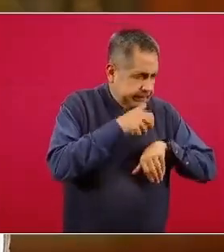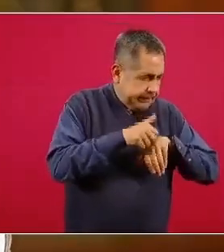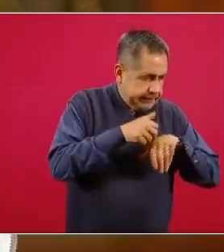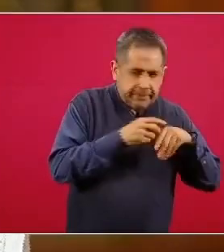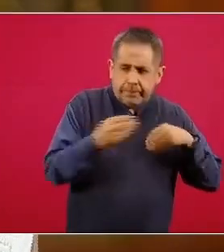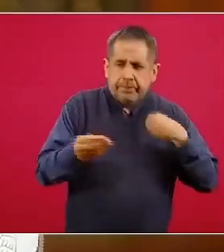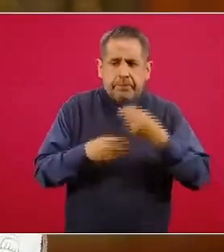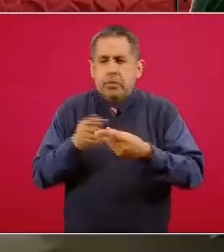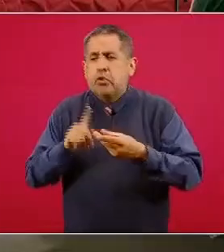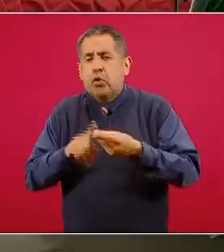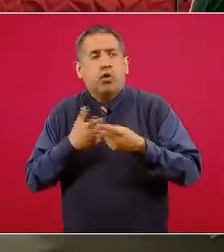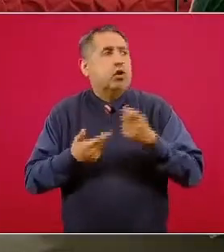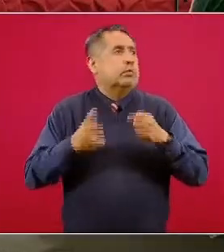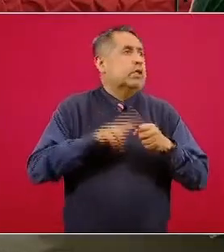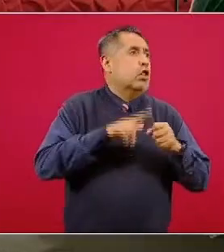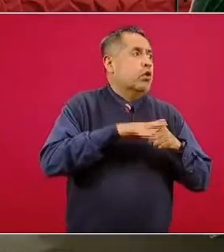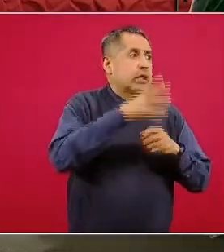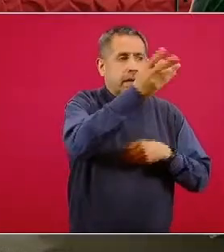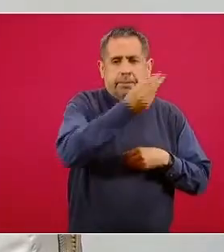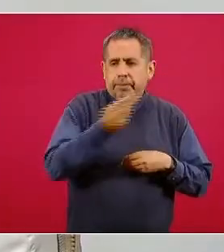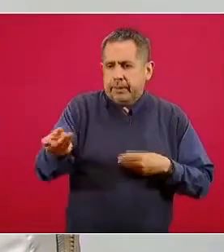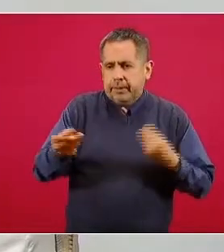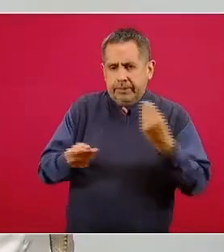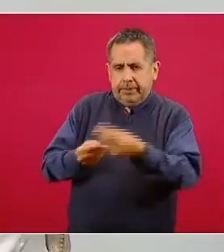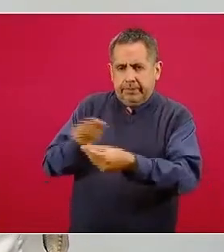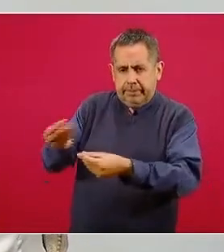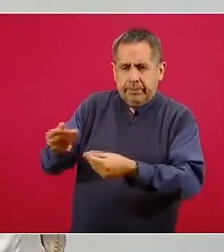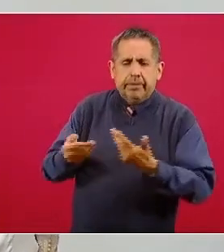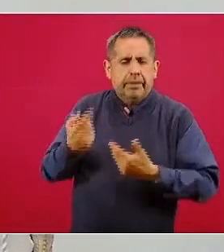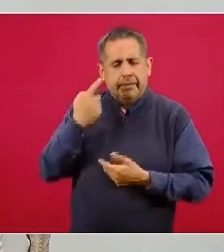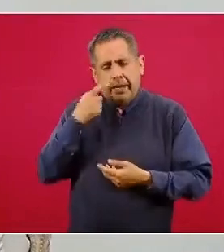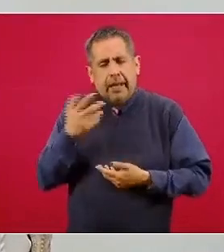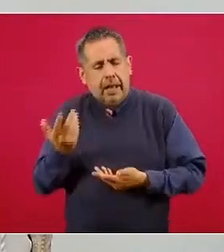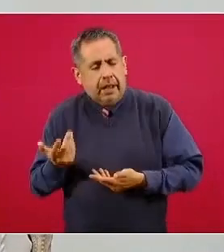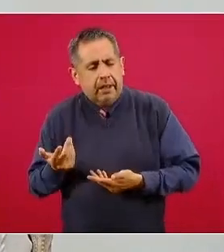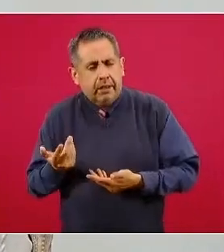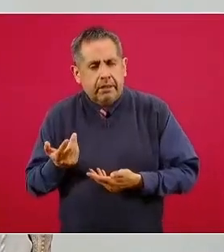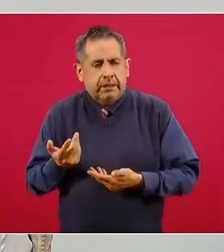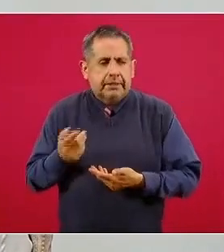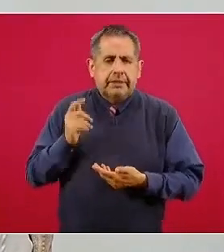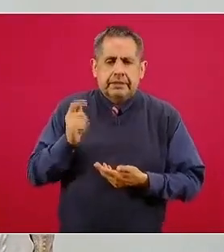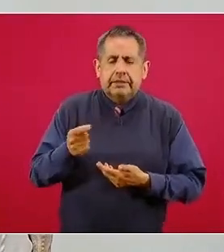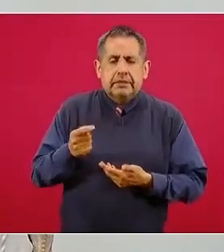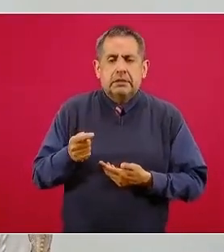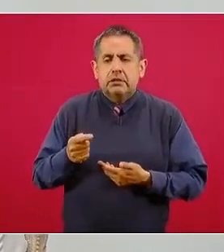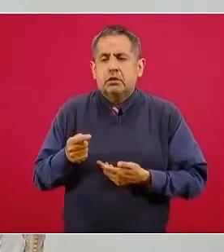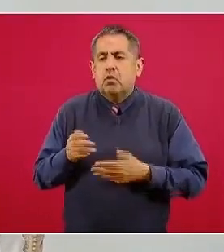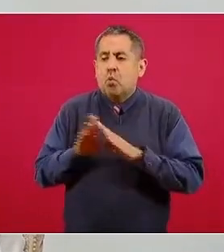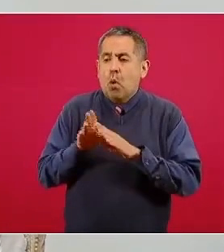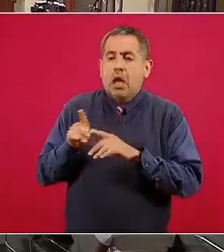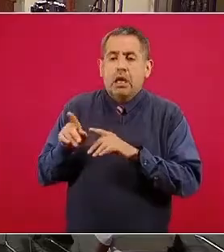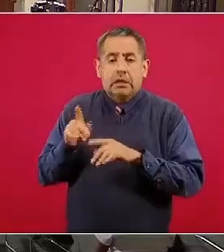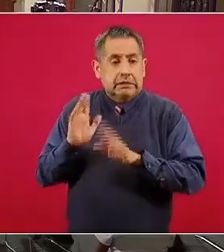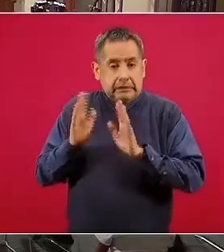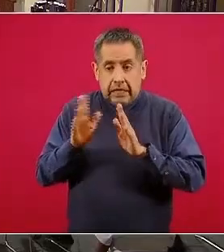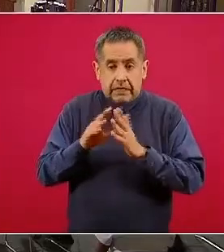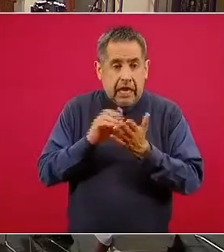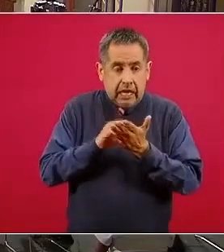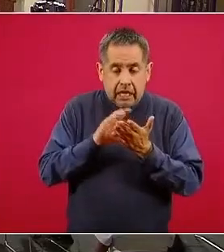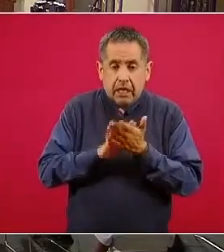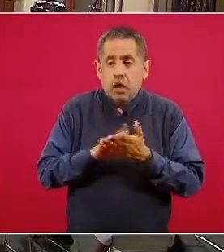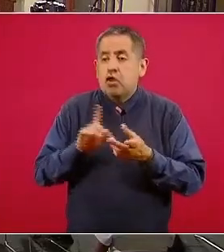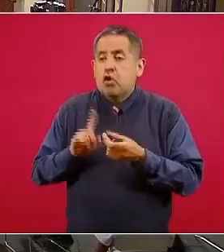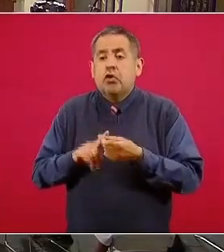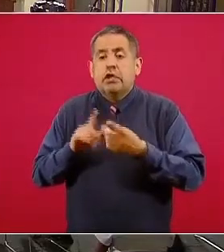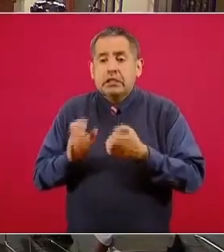diferentes hospitales. La intención es que podamos tener claridad de los tratamientos que se administraron unidad